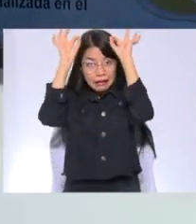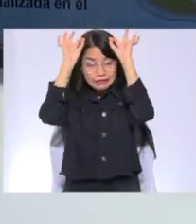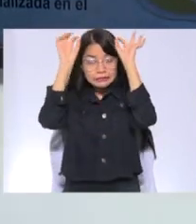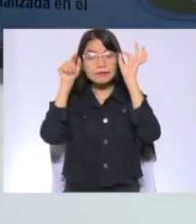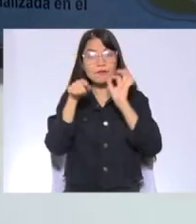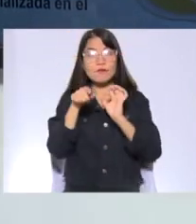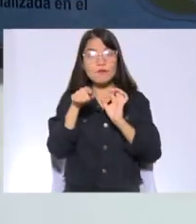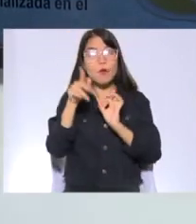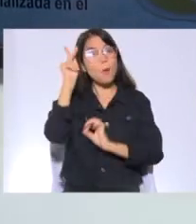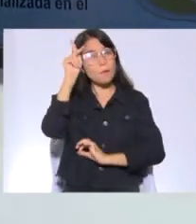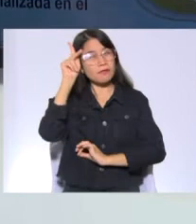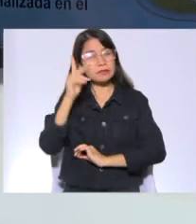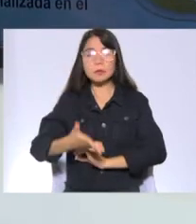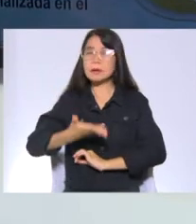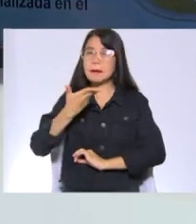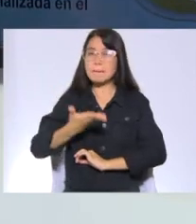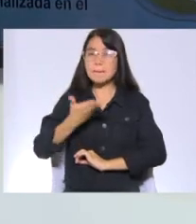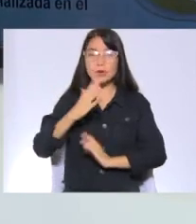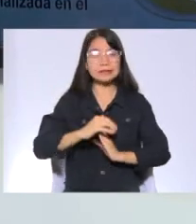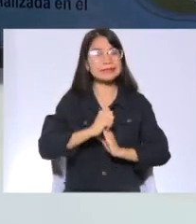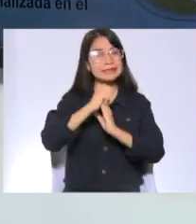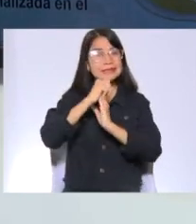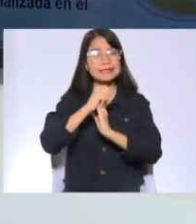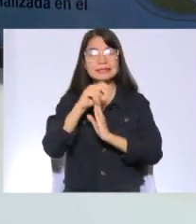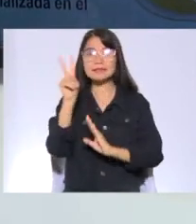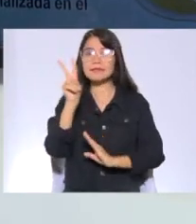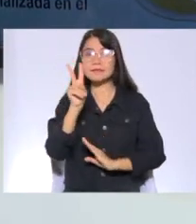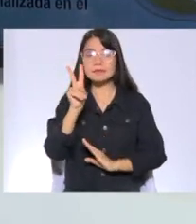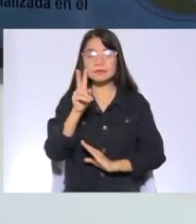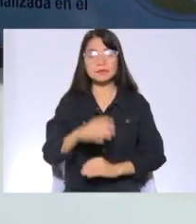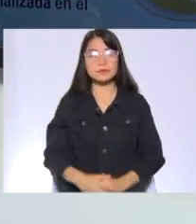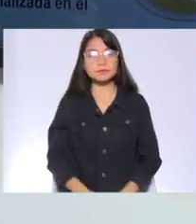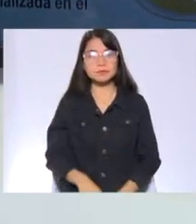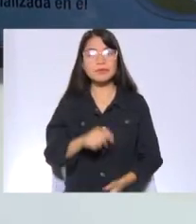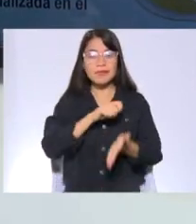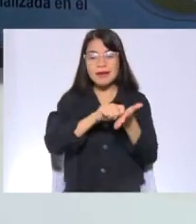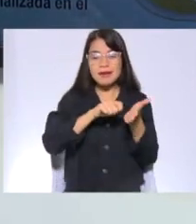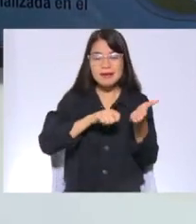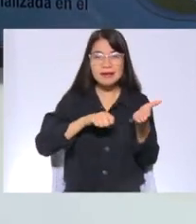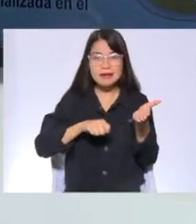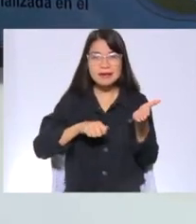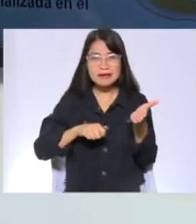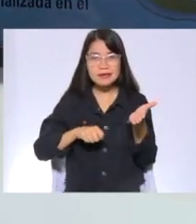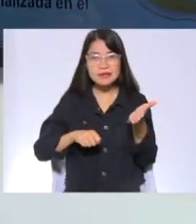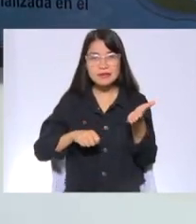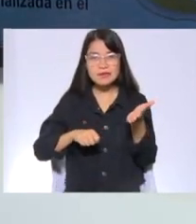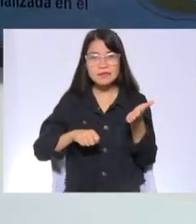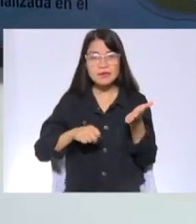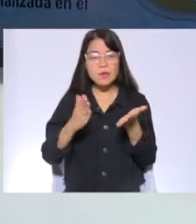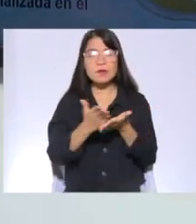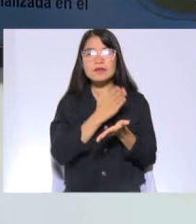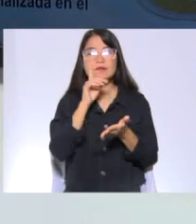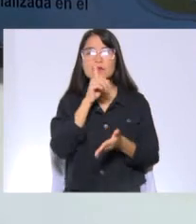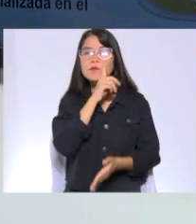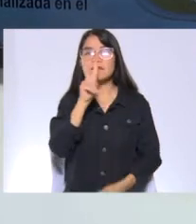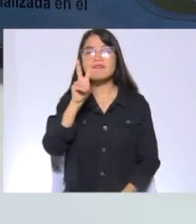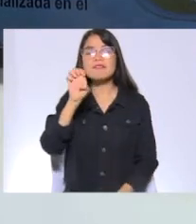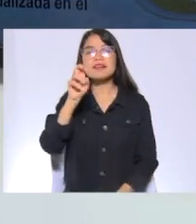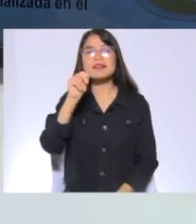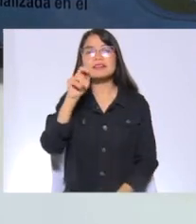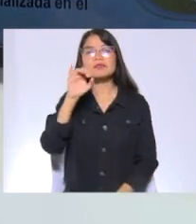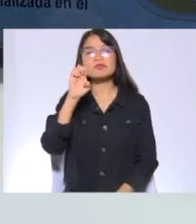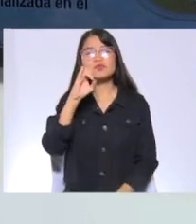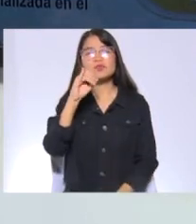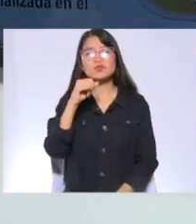uno de nuestros profesores más internacionalistas. Y él escribió una obra que se llamaba Venezuela Consolada, donde la protagonista es la